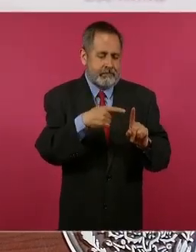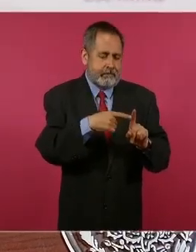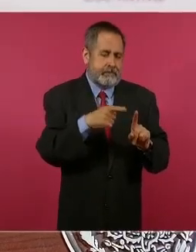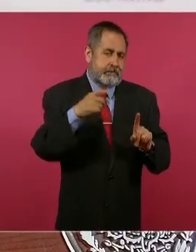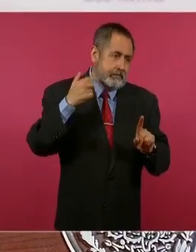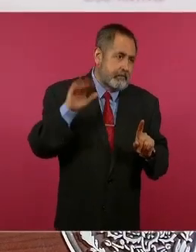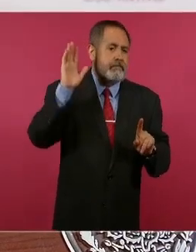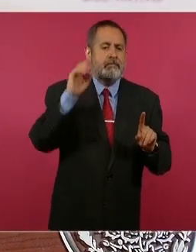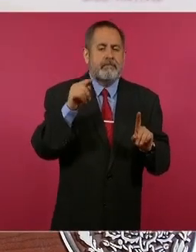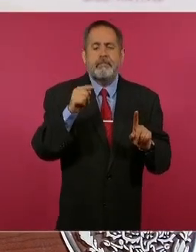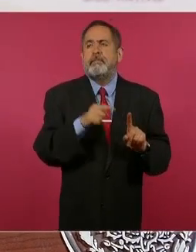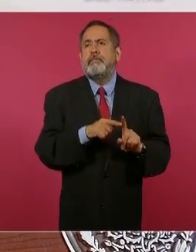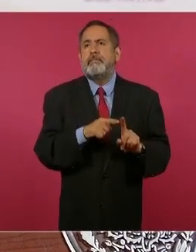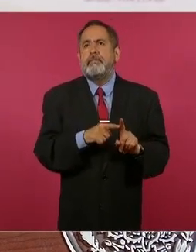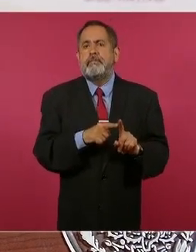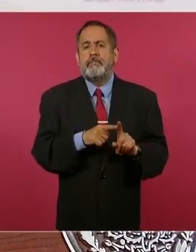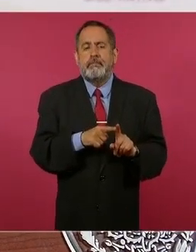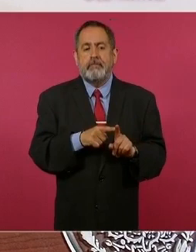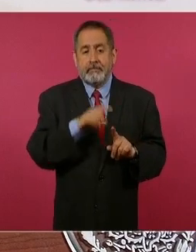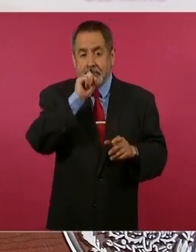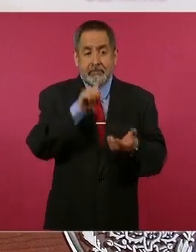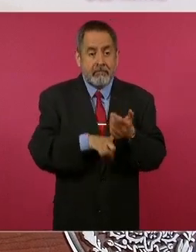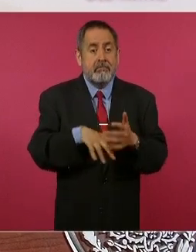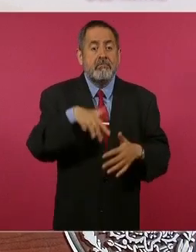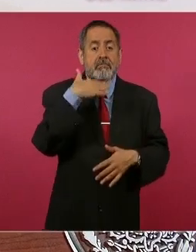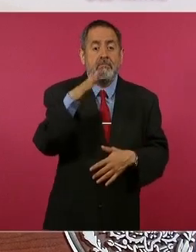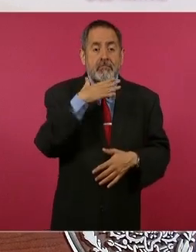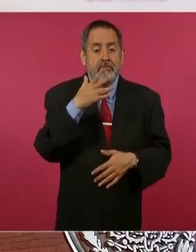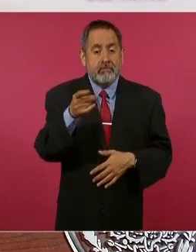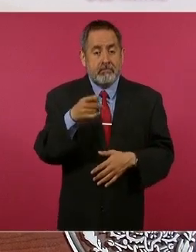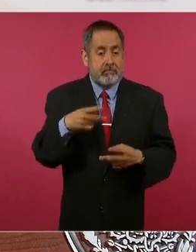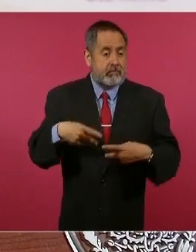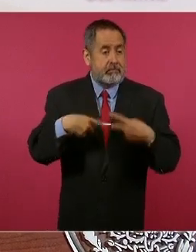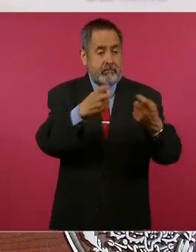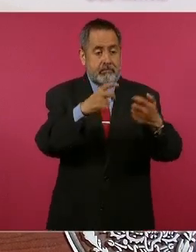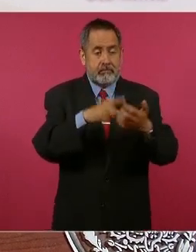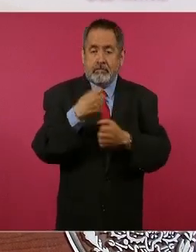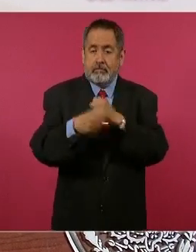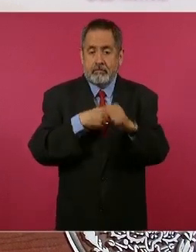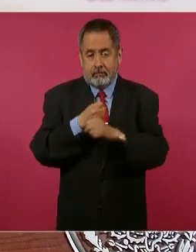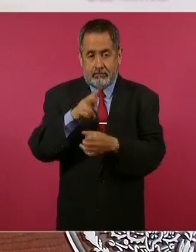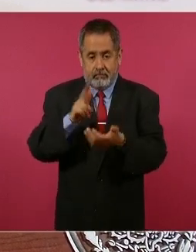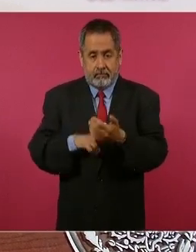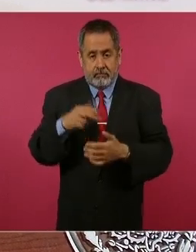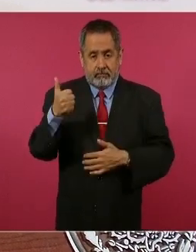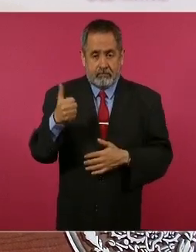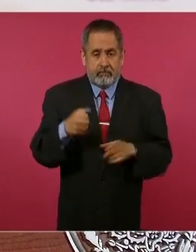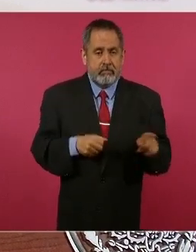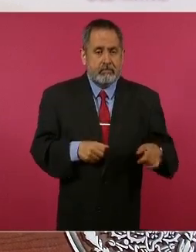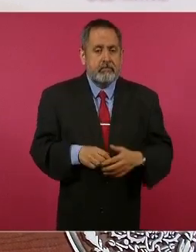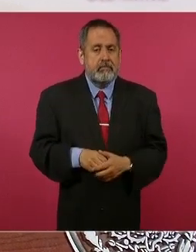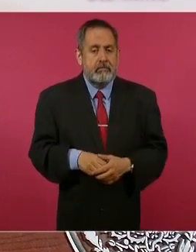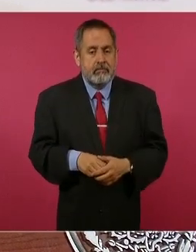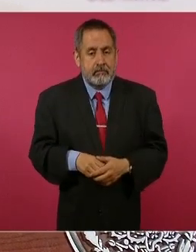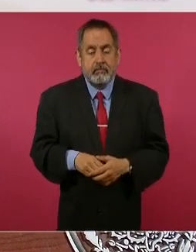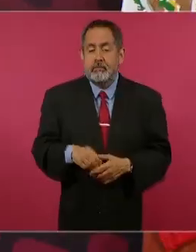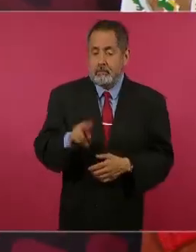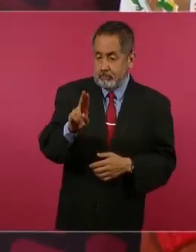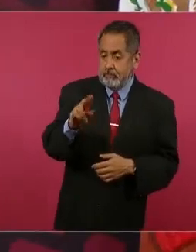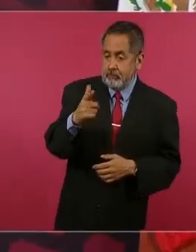el fraude del 2006 Ugalde sí